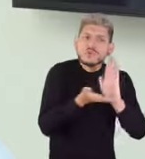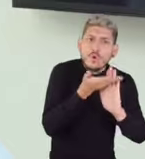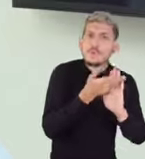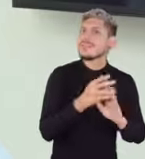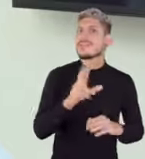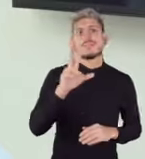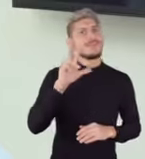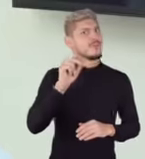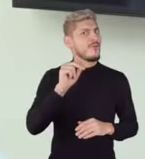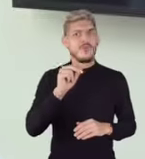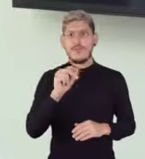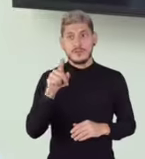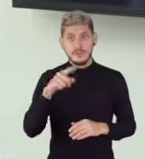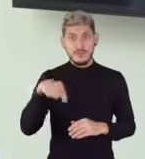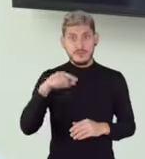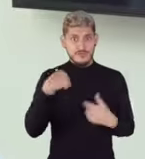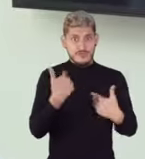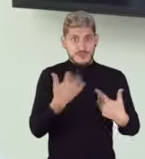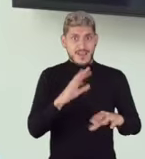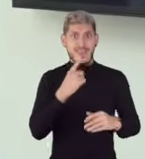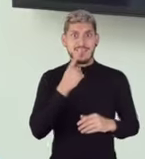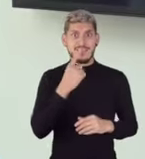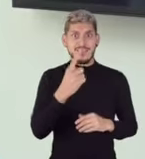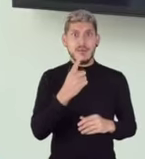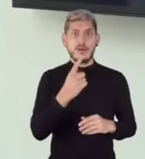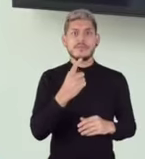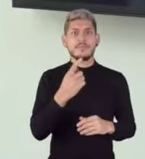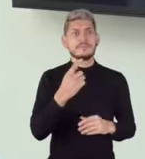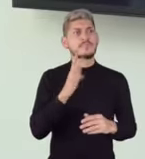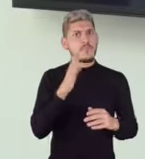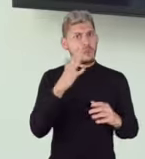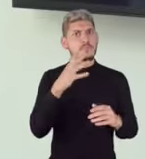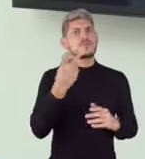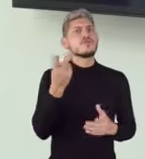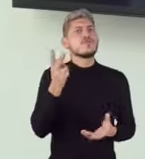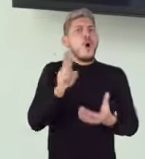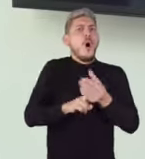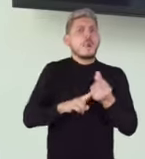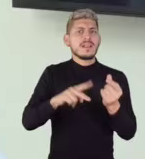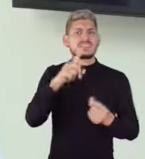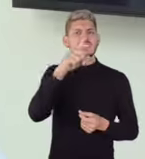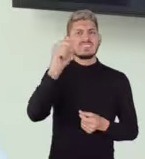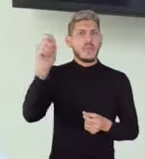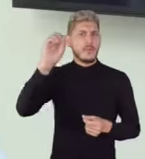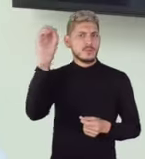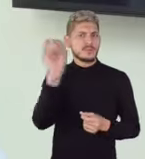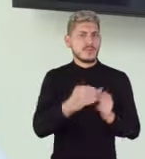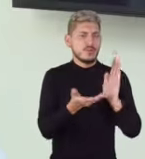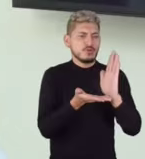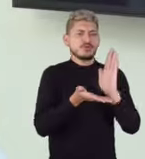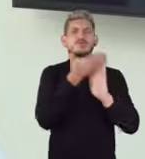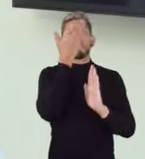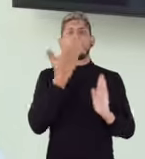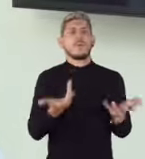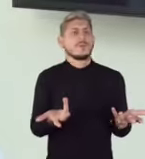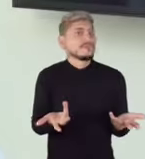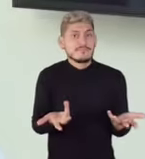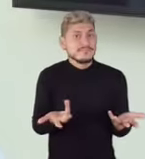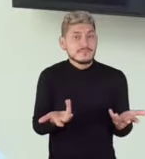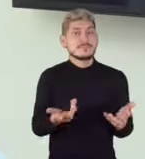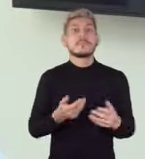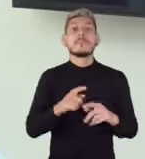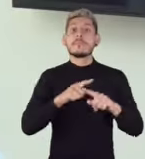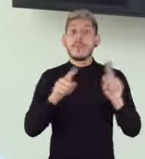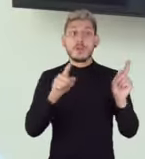así. Como les menciono, ya las cifras llegan hasta el 100% del incremento, y el problema es que la capacidad